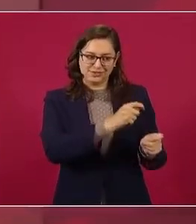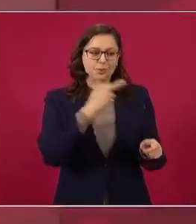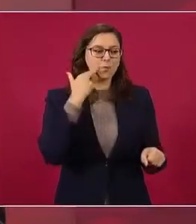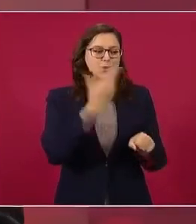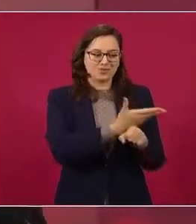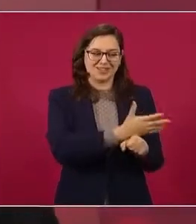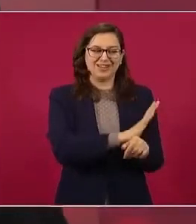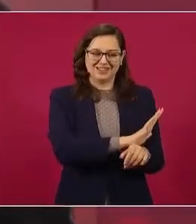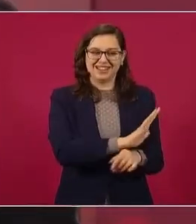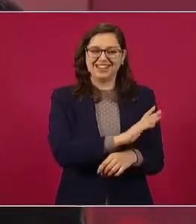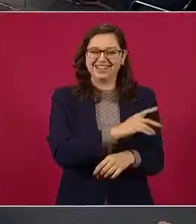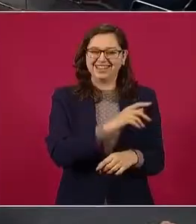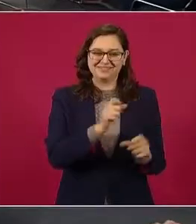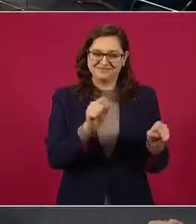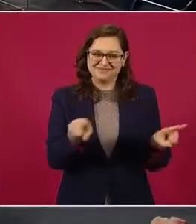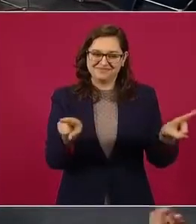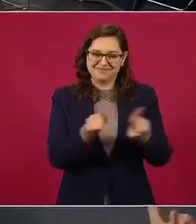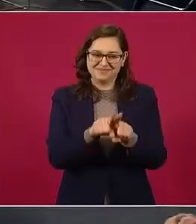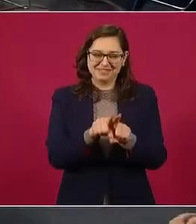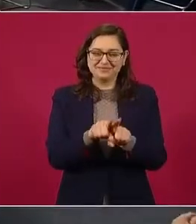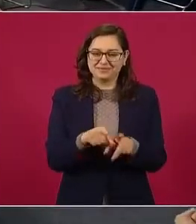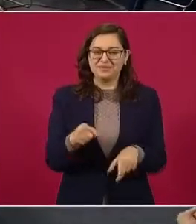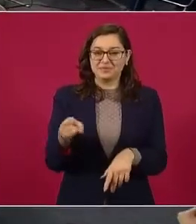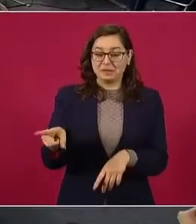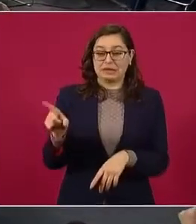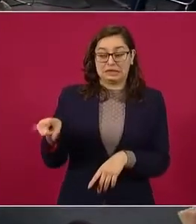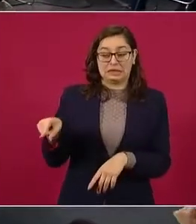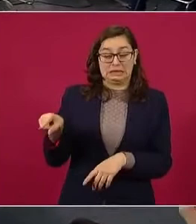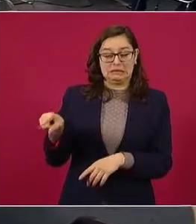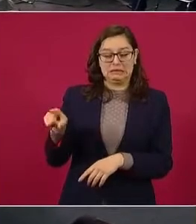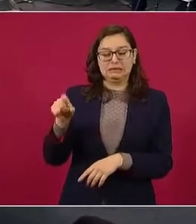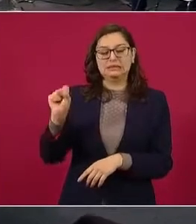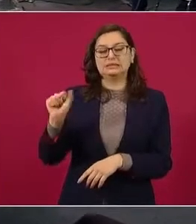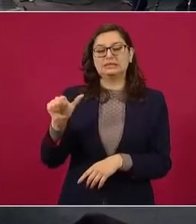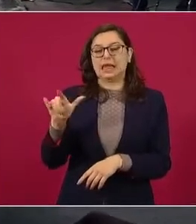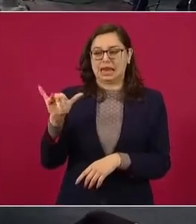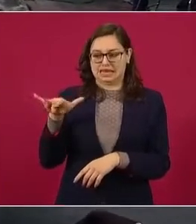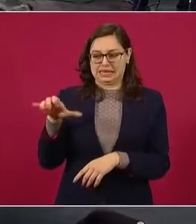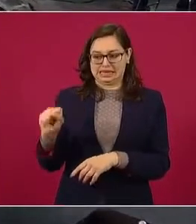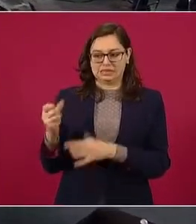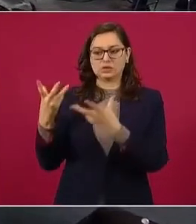pero con Salinas, sí fue eso, ¿verdad? Sí.